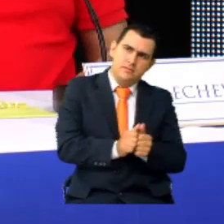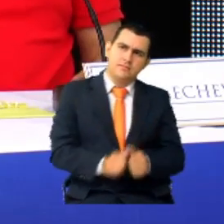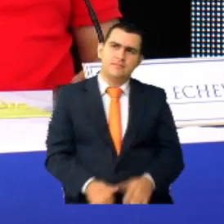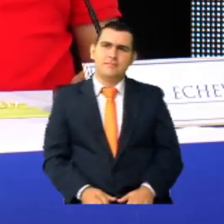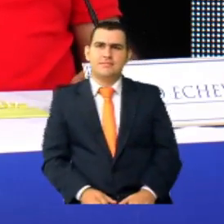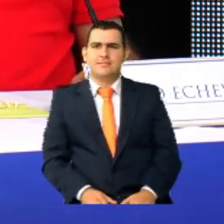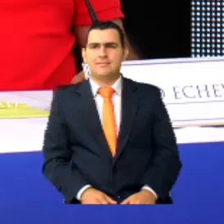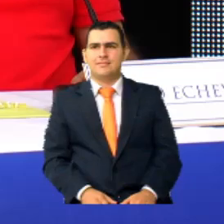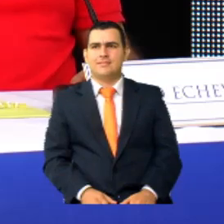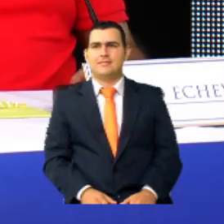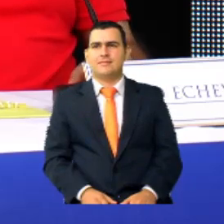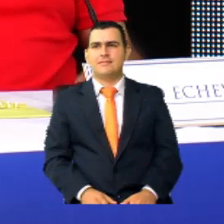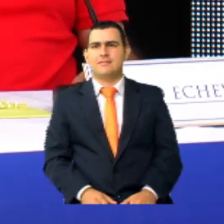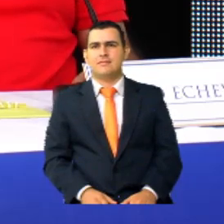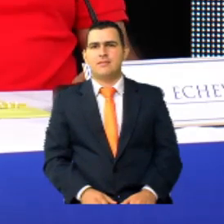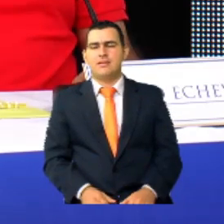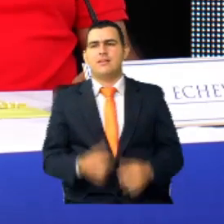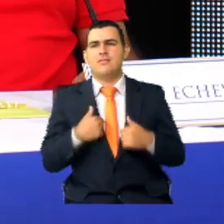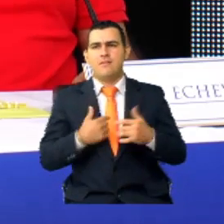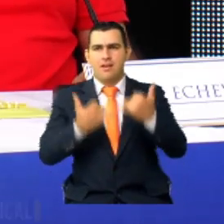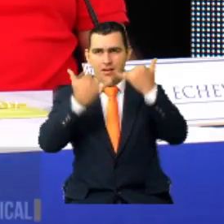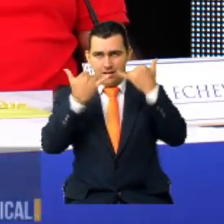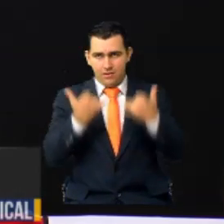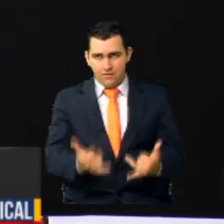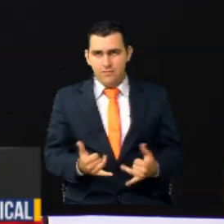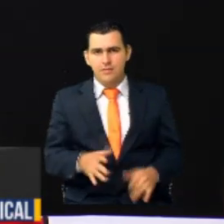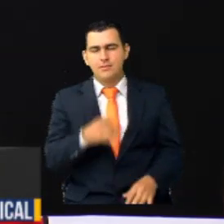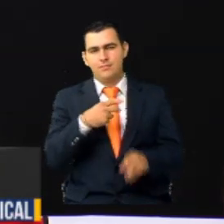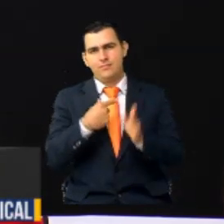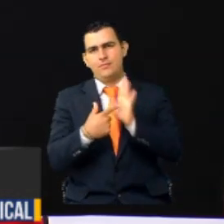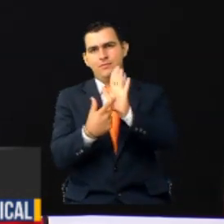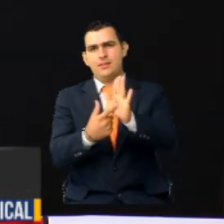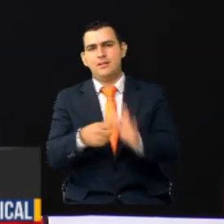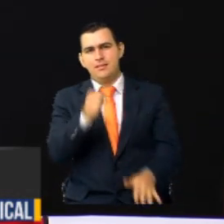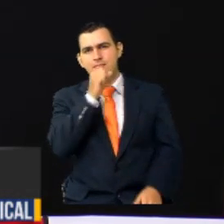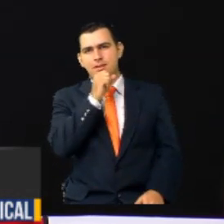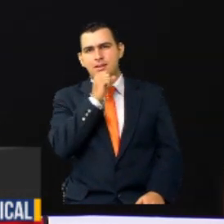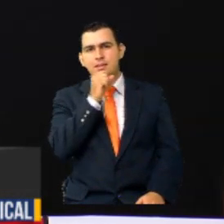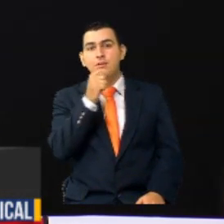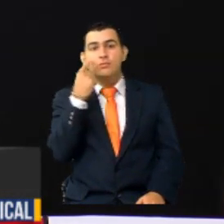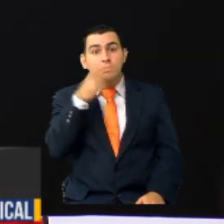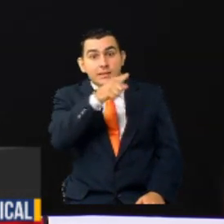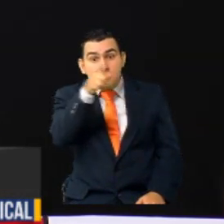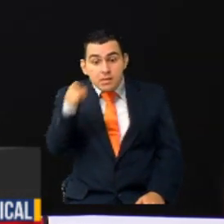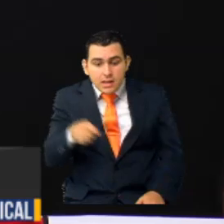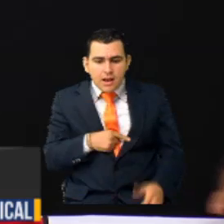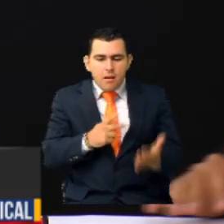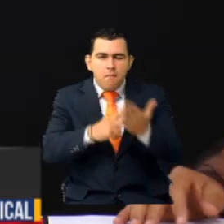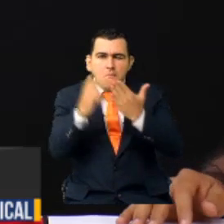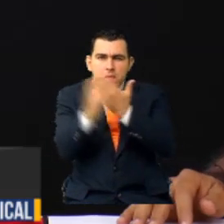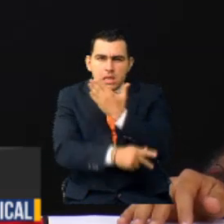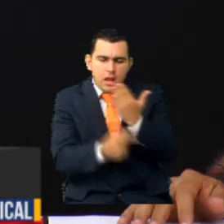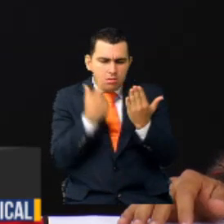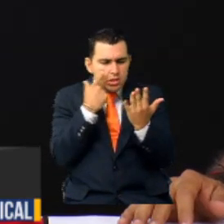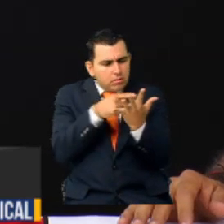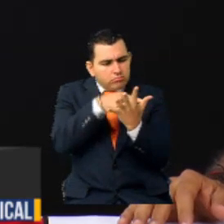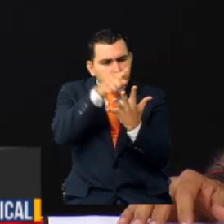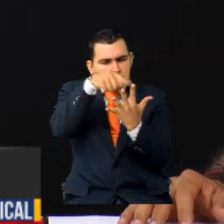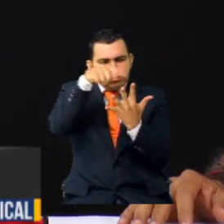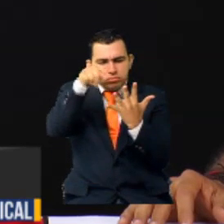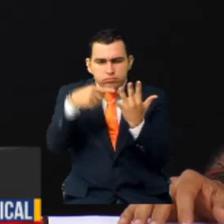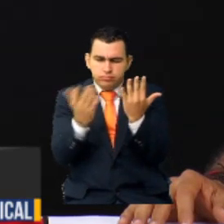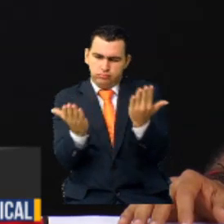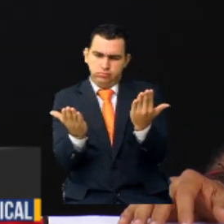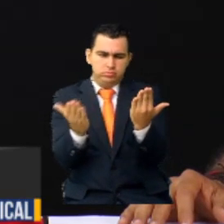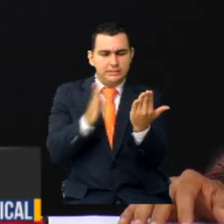acto de responsabilidad, lo que le estoy diciendo es a los barranqueños que estudien las hojas de vida, que miren los requisitos, que miren